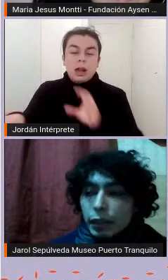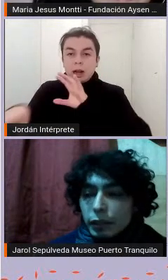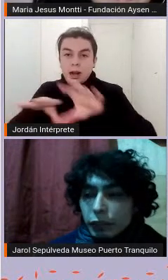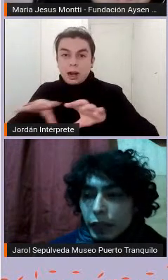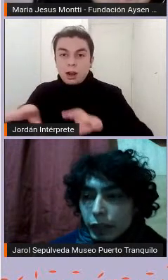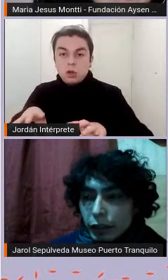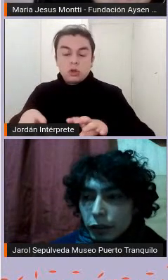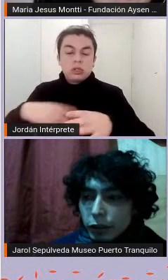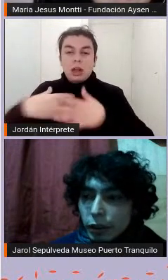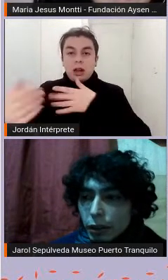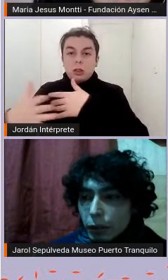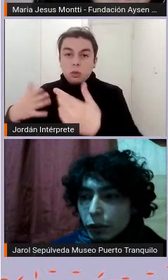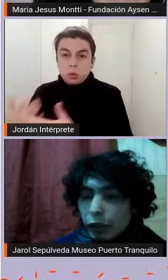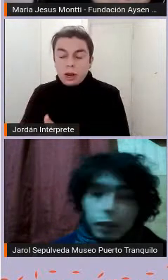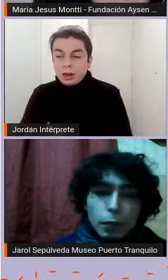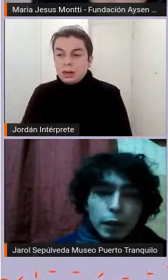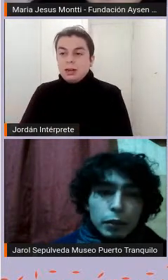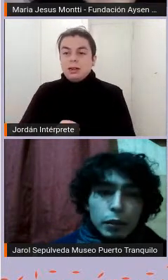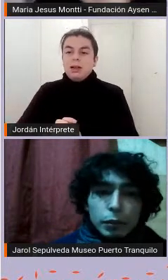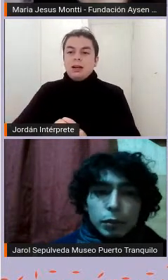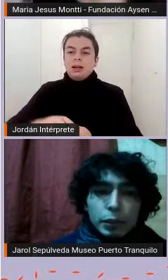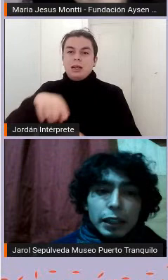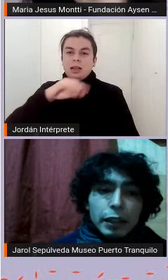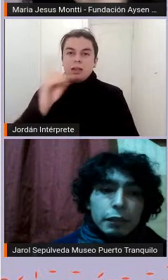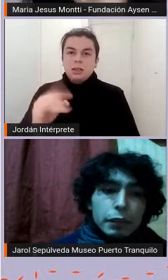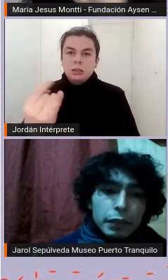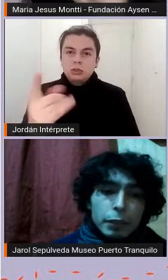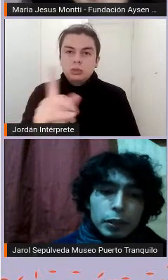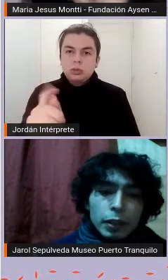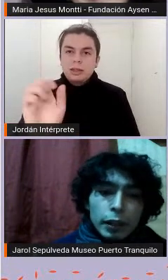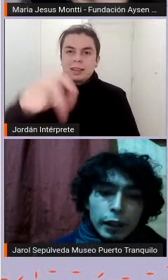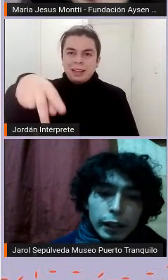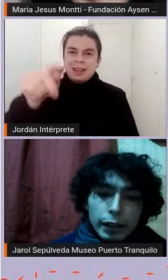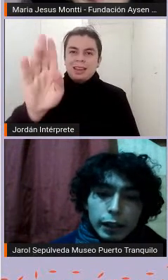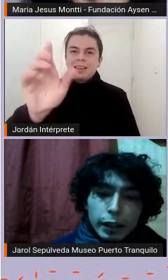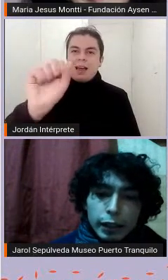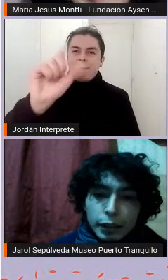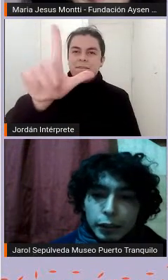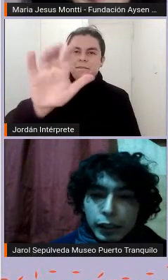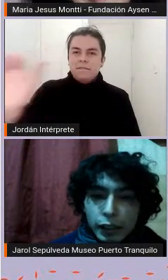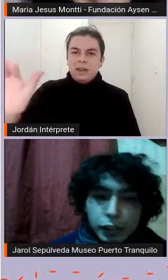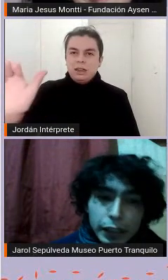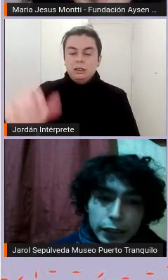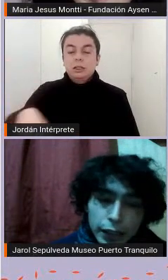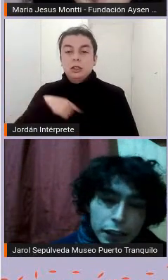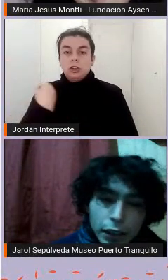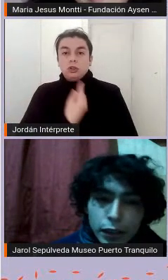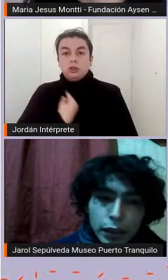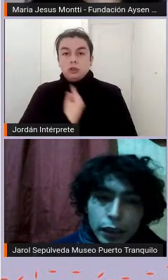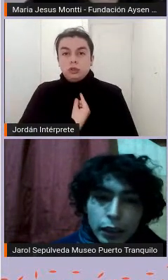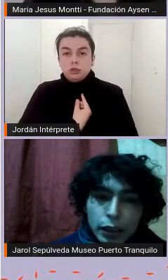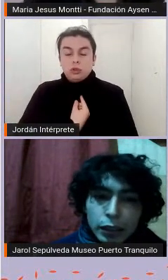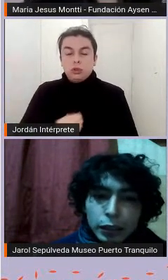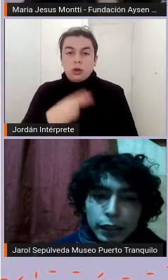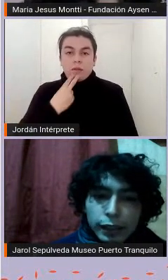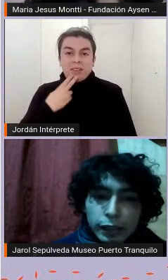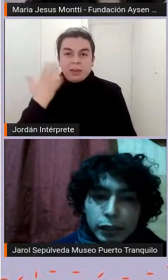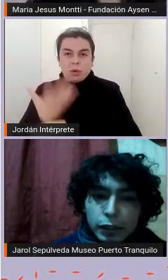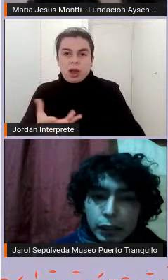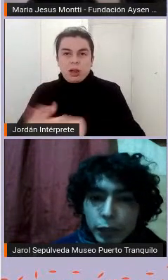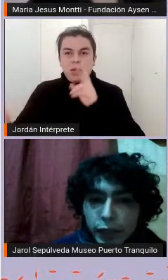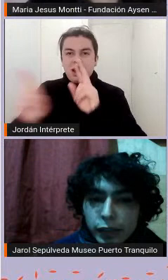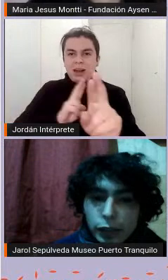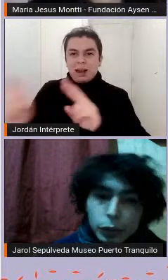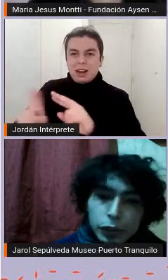también identificar que nosotros como seres humanos o como comunidades vivimos en una relación estrecha con la naturaleza,